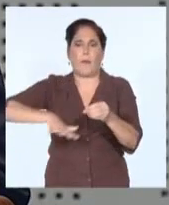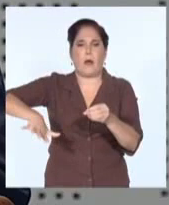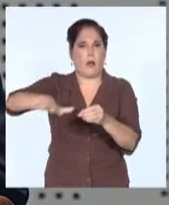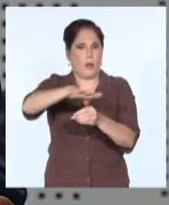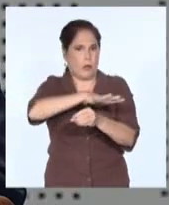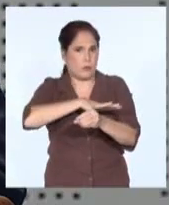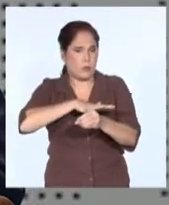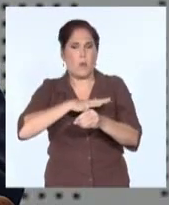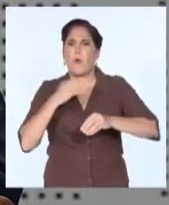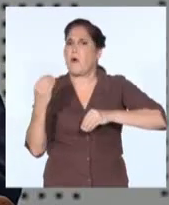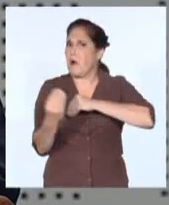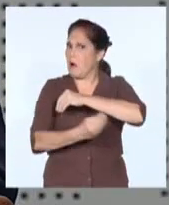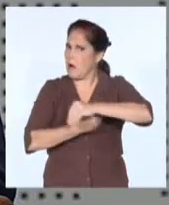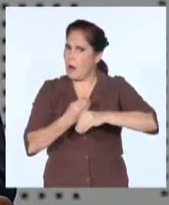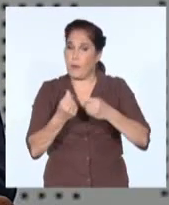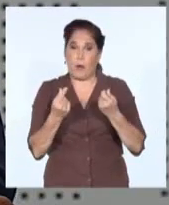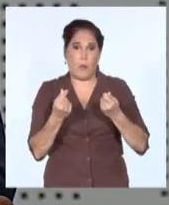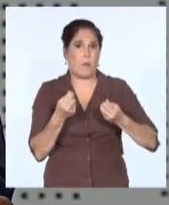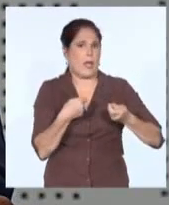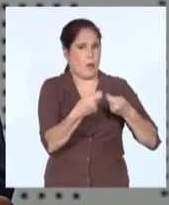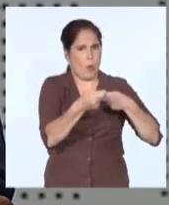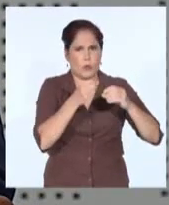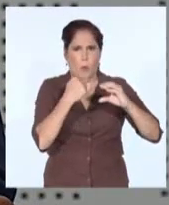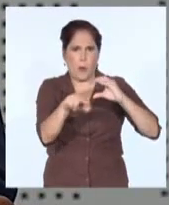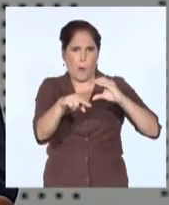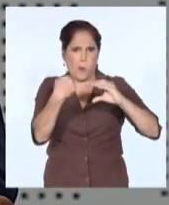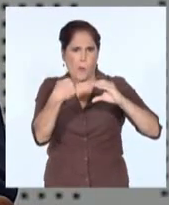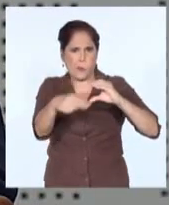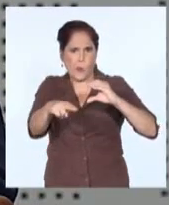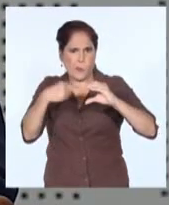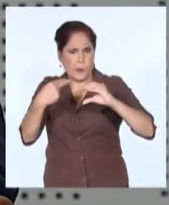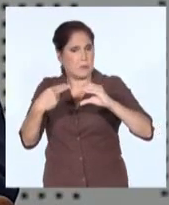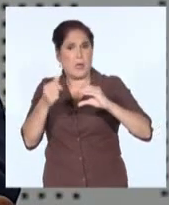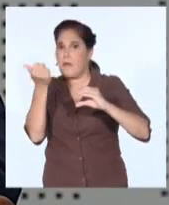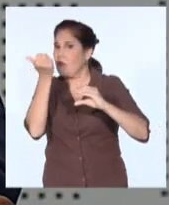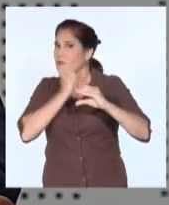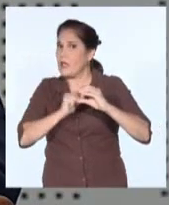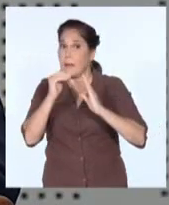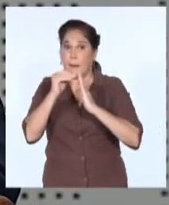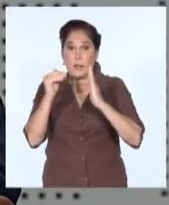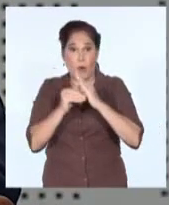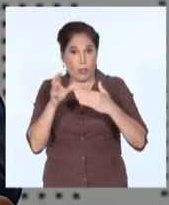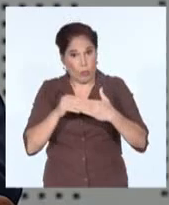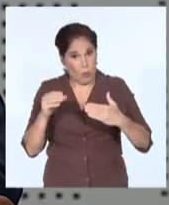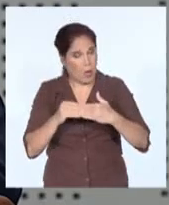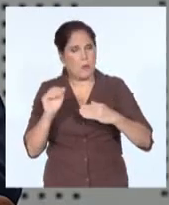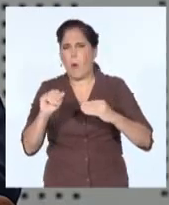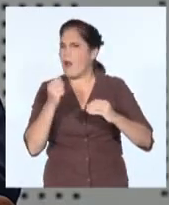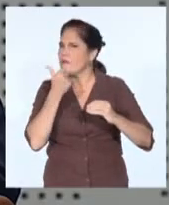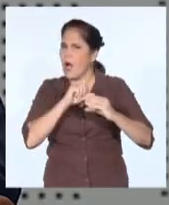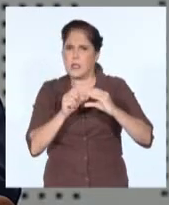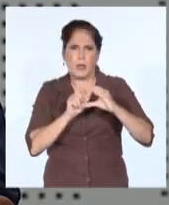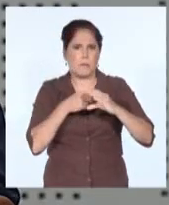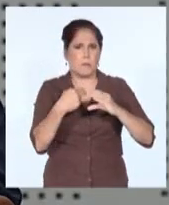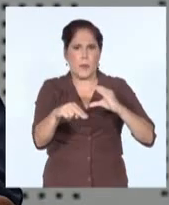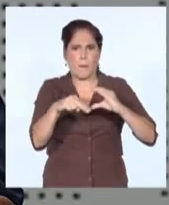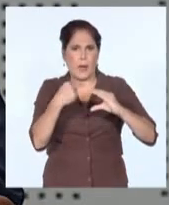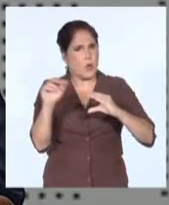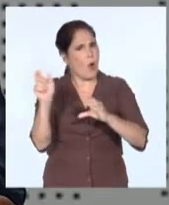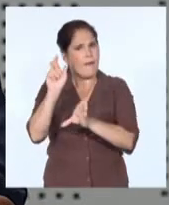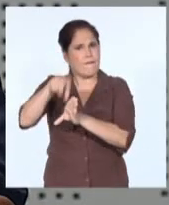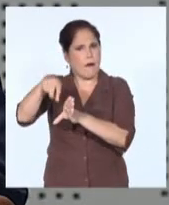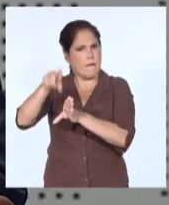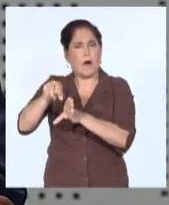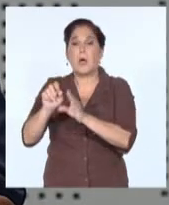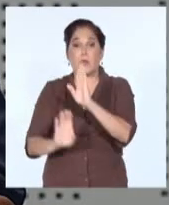Muchas transacciones se hacen en millardos de dólares, transacciones que dan lugar a mucho